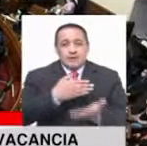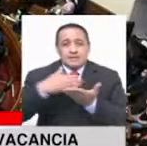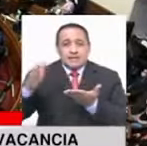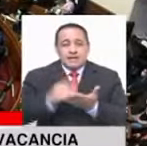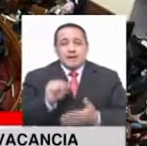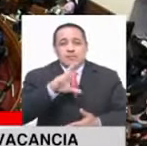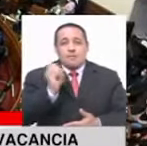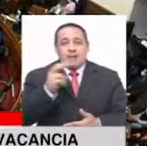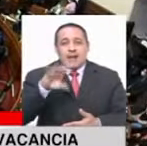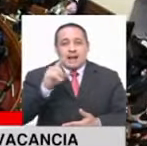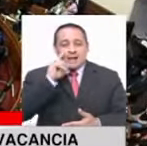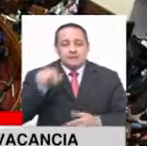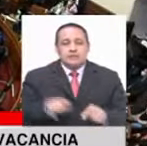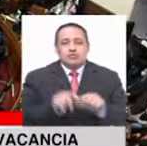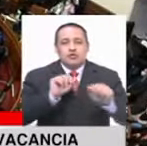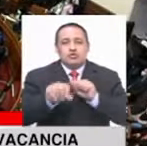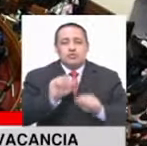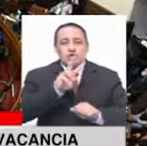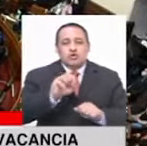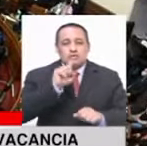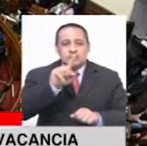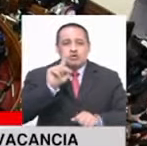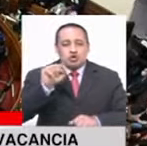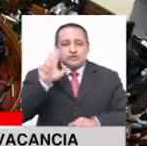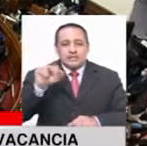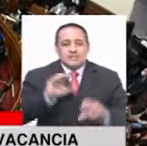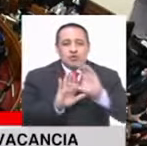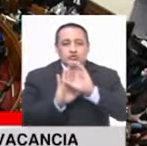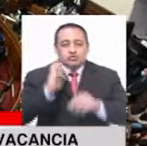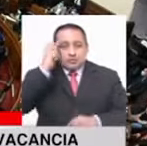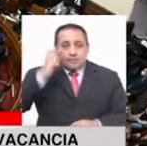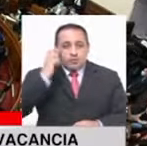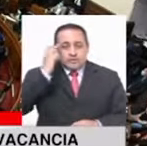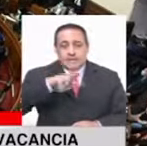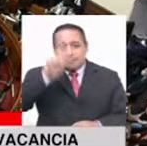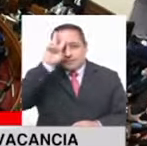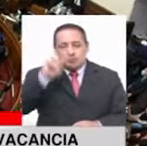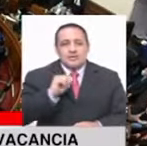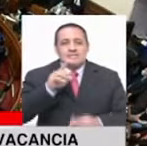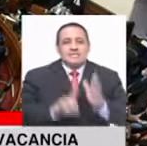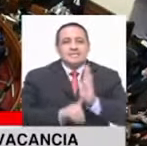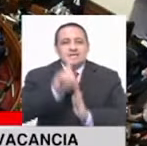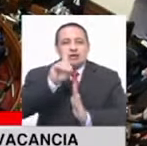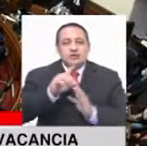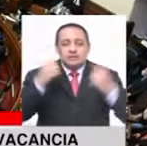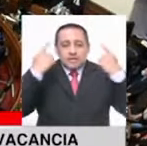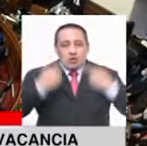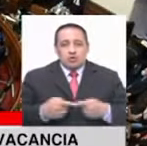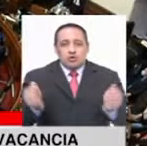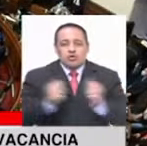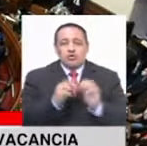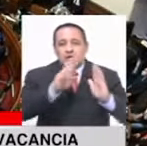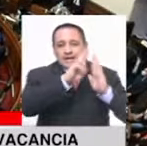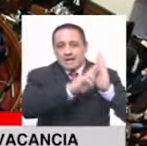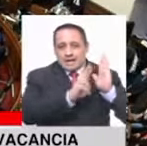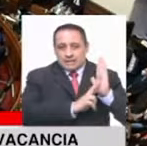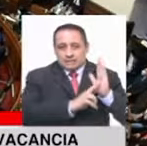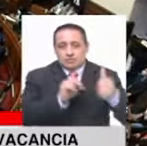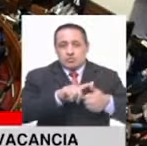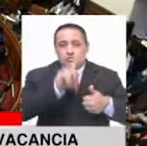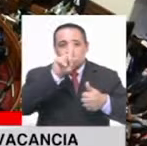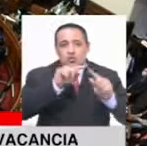causal prevista en el inciso 2 del artículo 113 de la Constitución se desarrolla de acuerdo con las siguientes reglas. Inciso